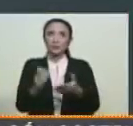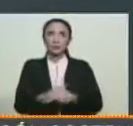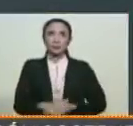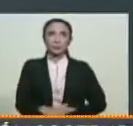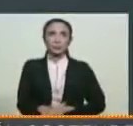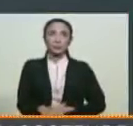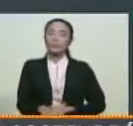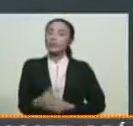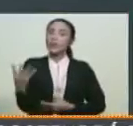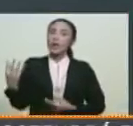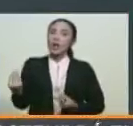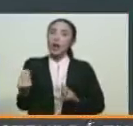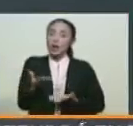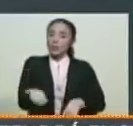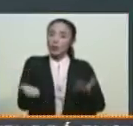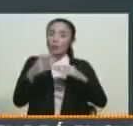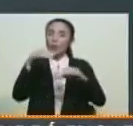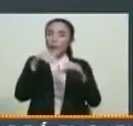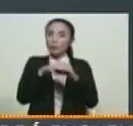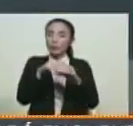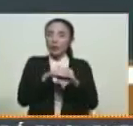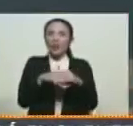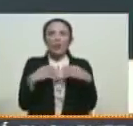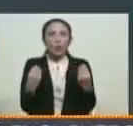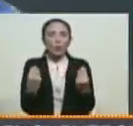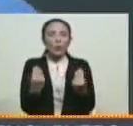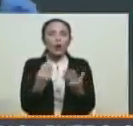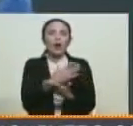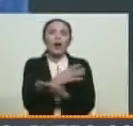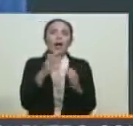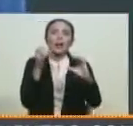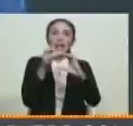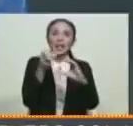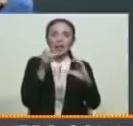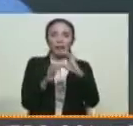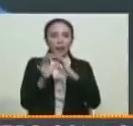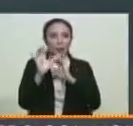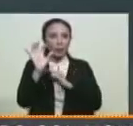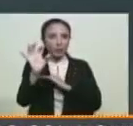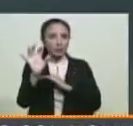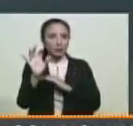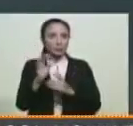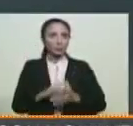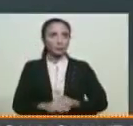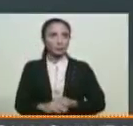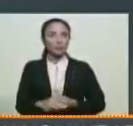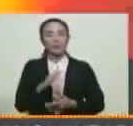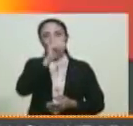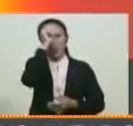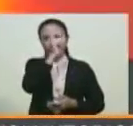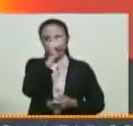Con el carnet de la patria, en primer lugar, es parte de lo que vamos a revisar el domingo.